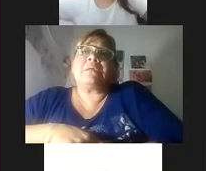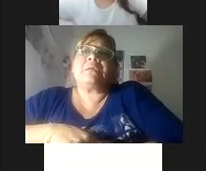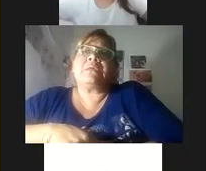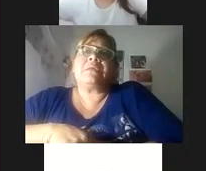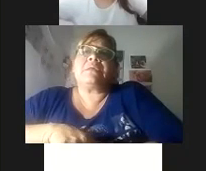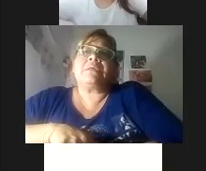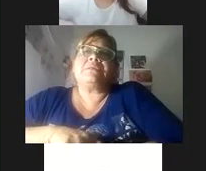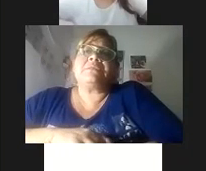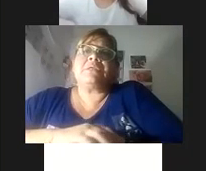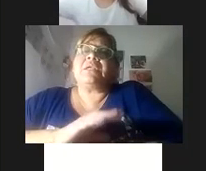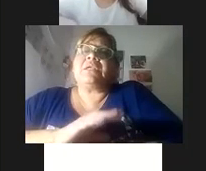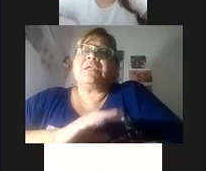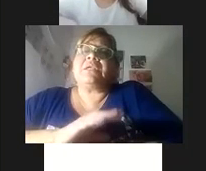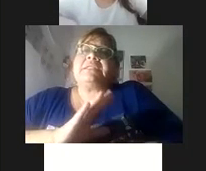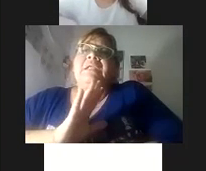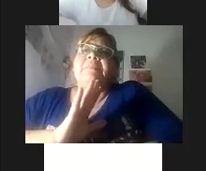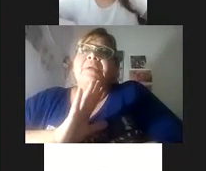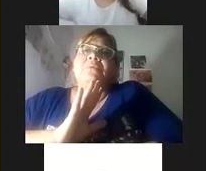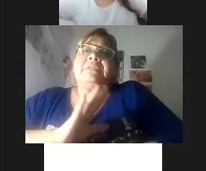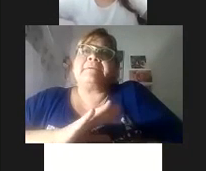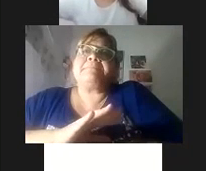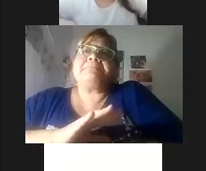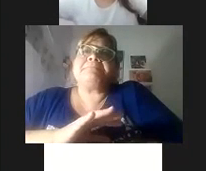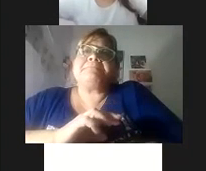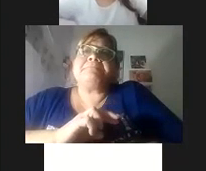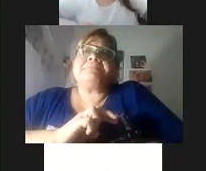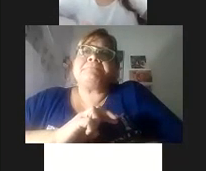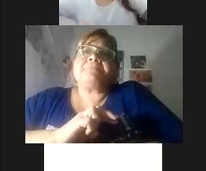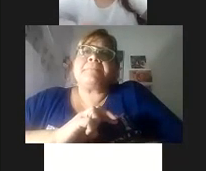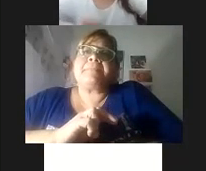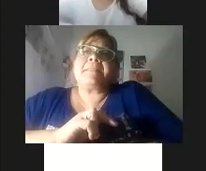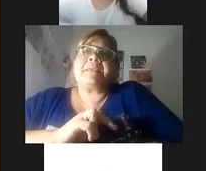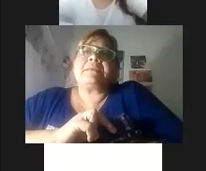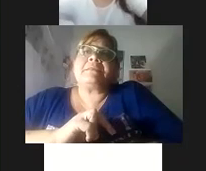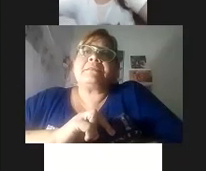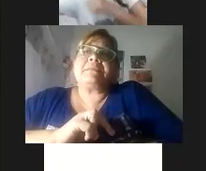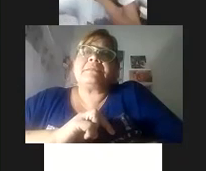en la próxima clase, vamos a hablar de otro tipo. Bueno,